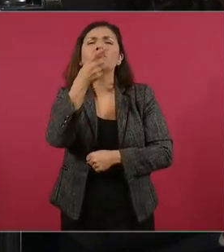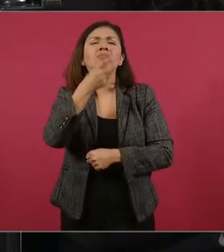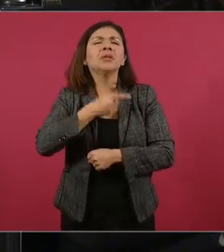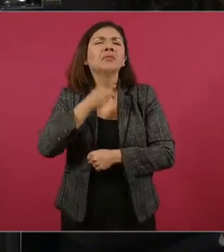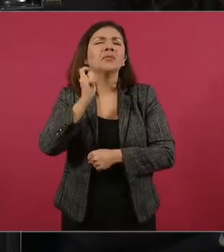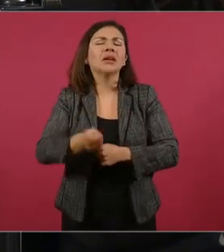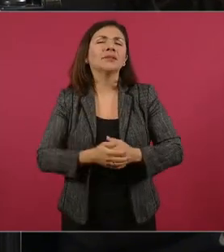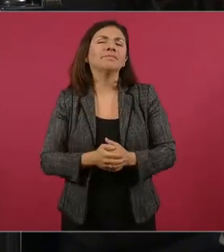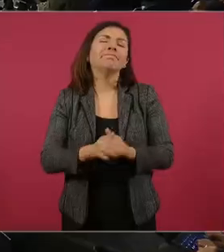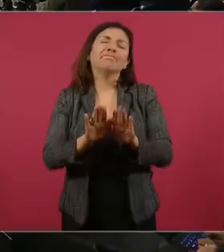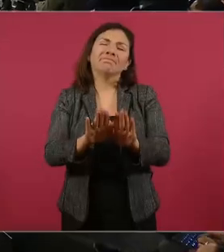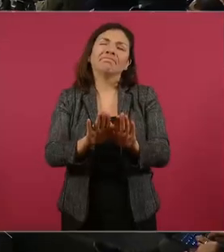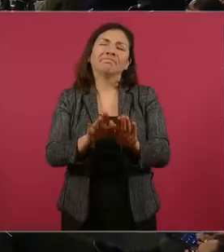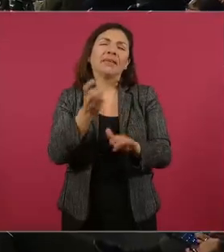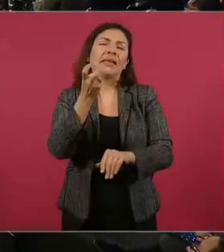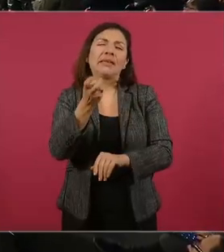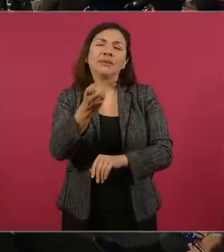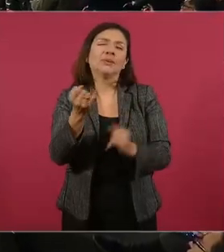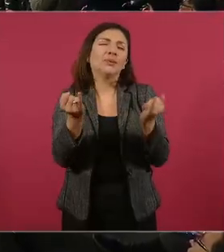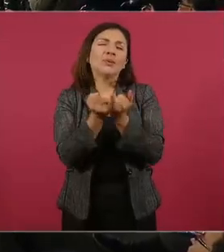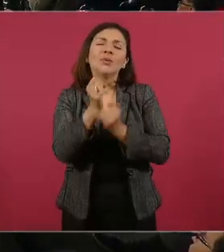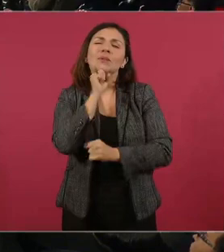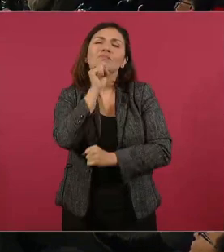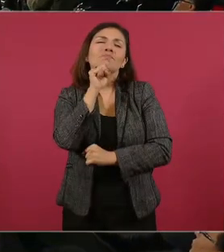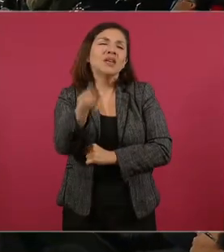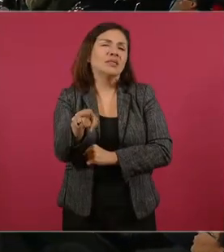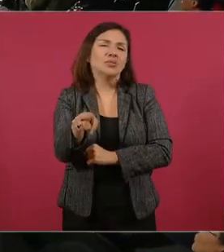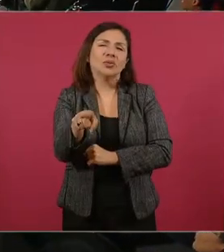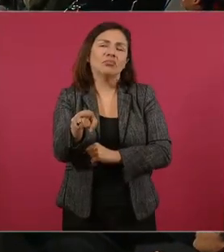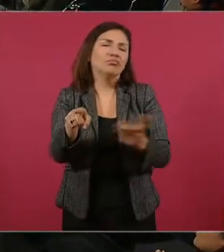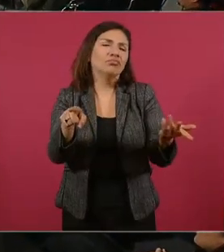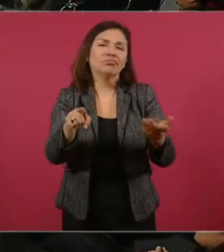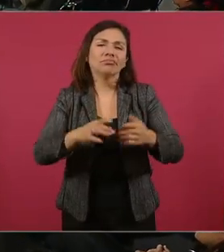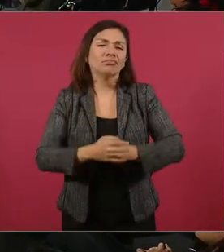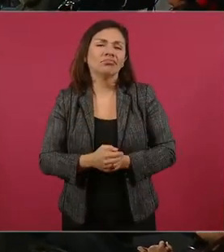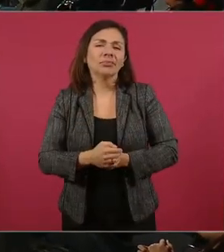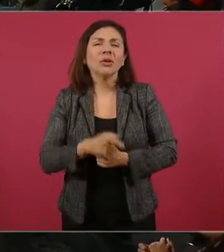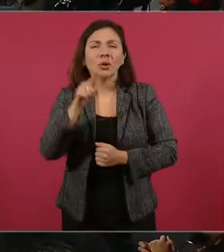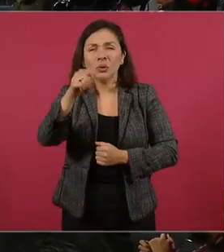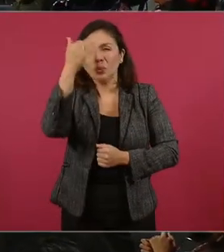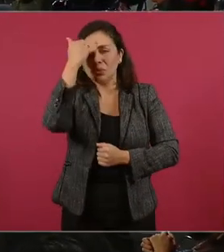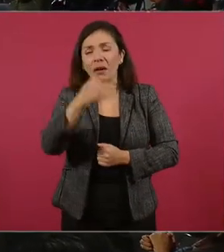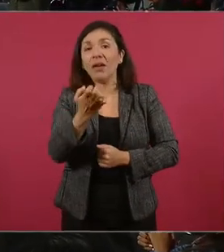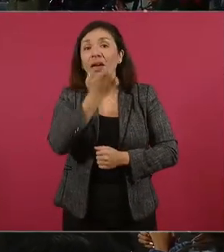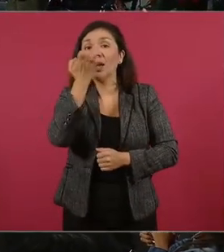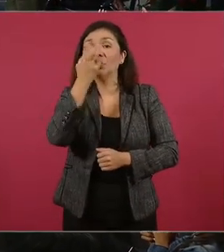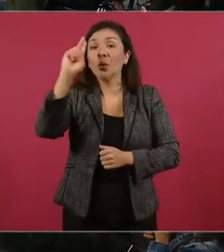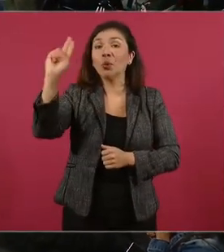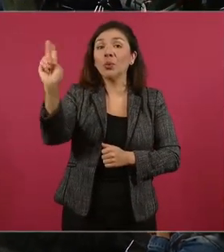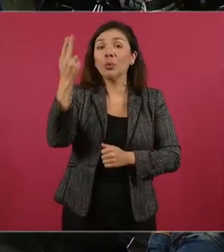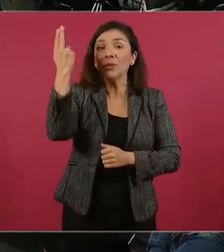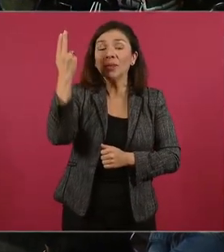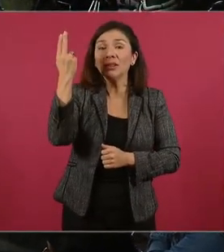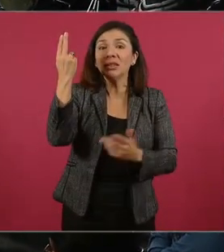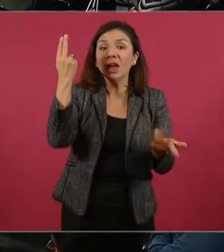respecto? Pues que es también parte de lo mismo, ¿no? Como son universidades